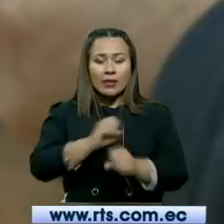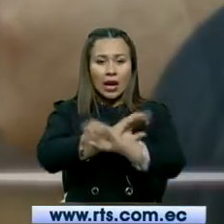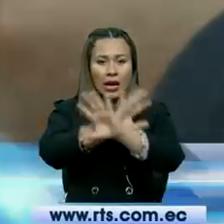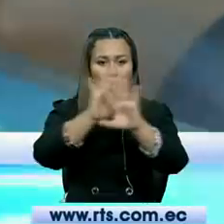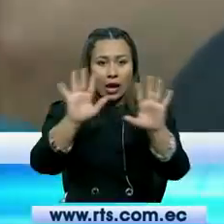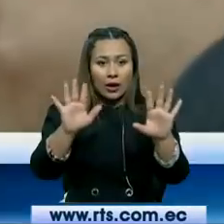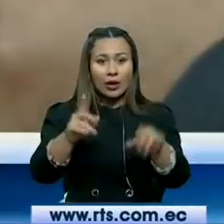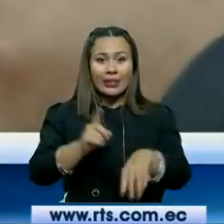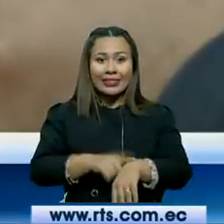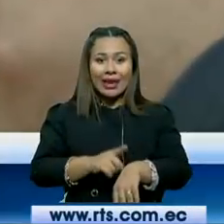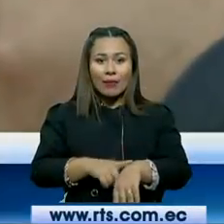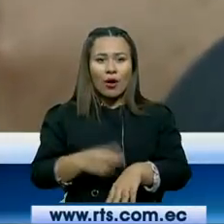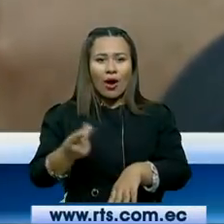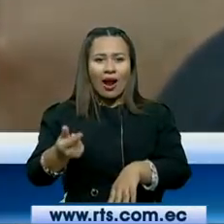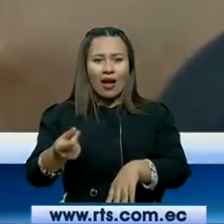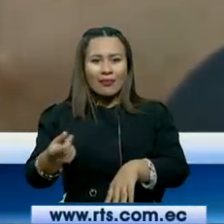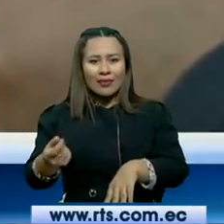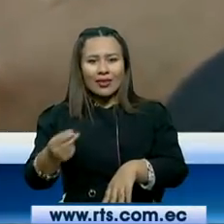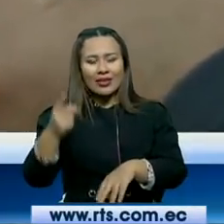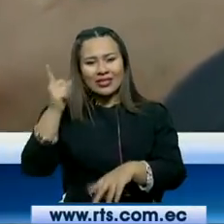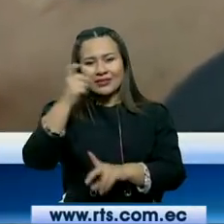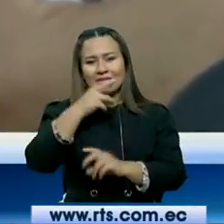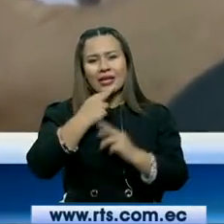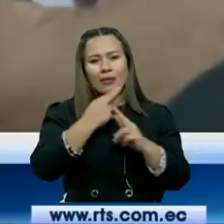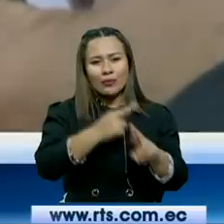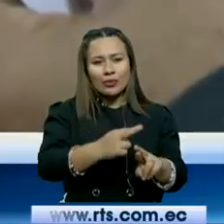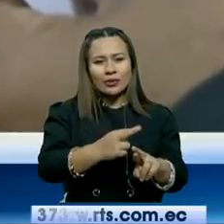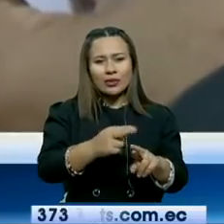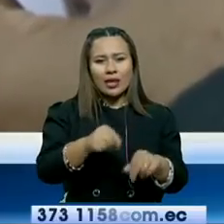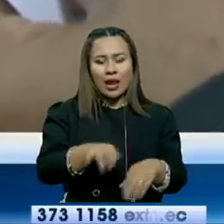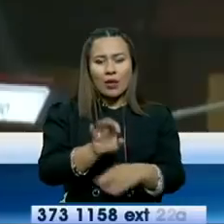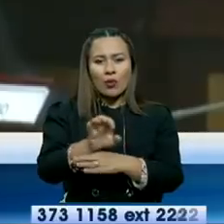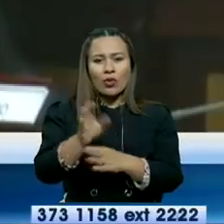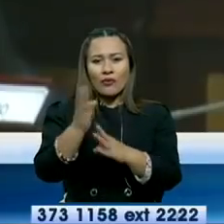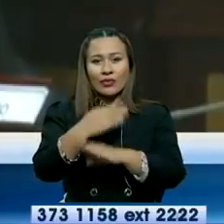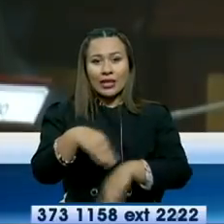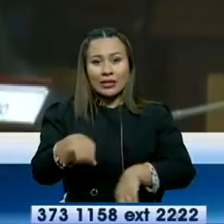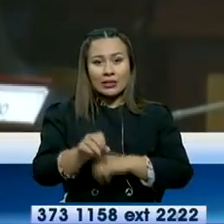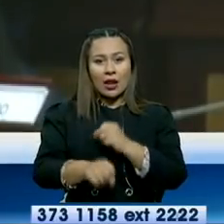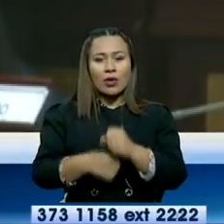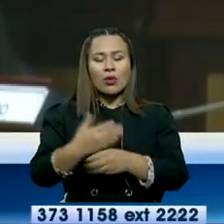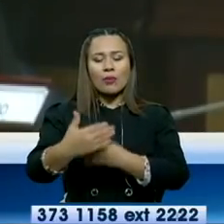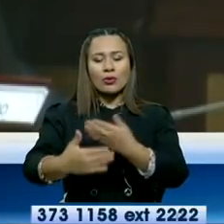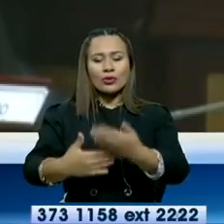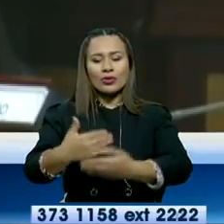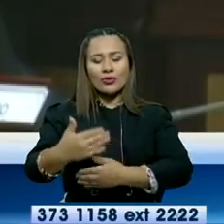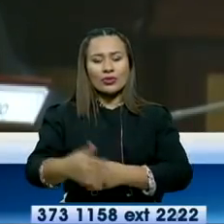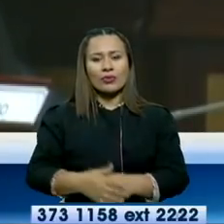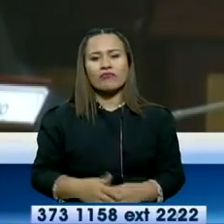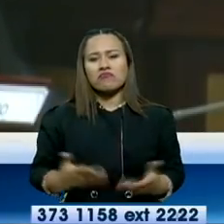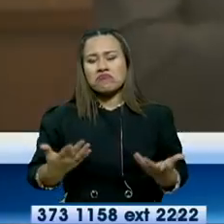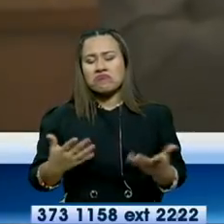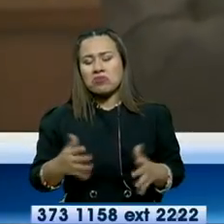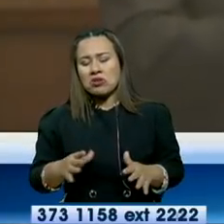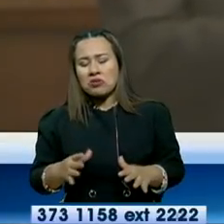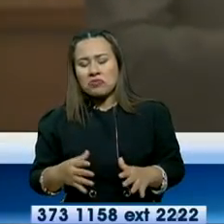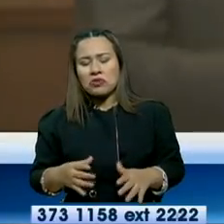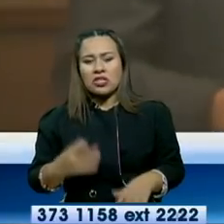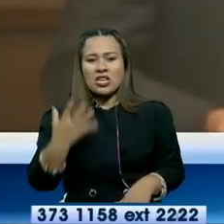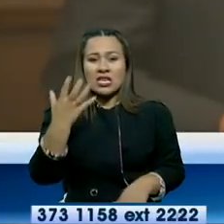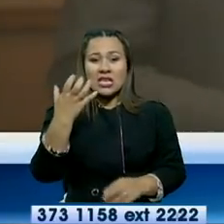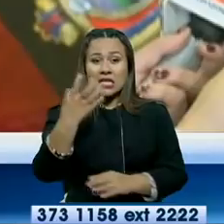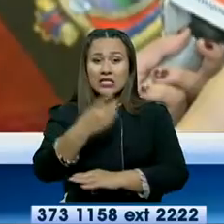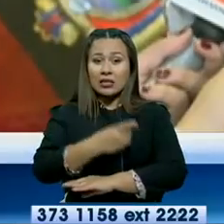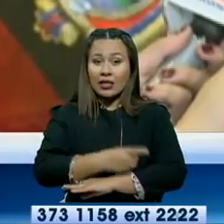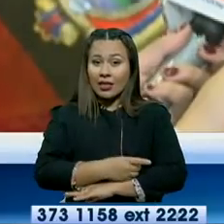Los tiempos no alcanzan para dar una respuesta al país antes de finalizar el año, pues un proceso de enjuiciamiento le tomaría a la legislatura al menos 15